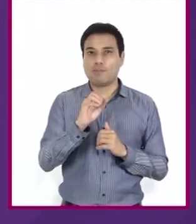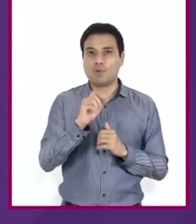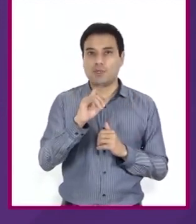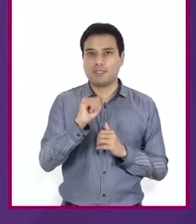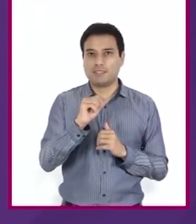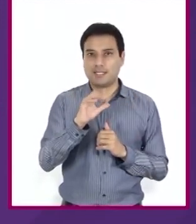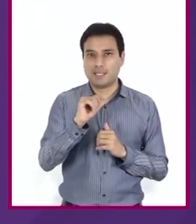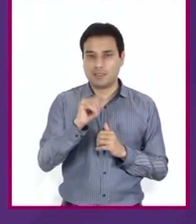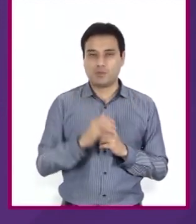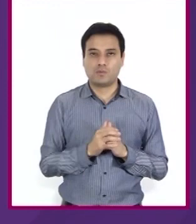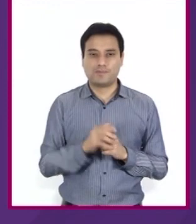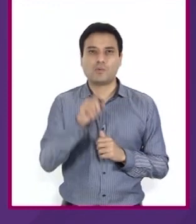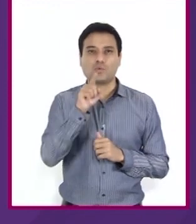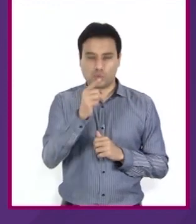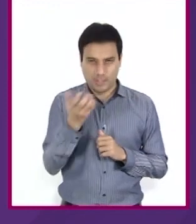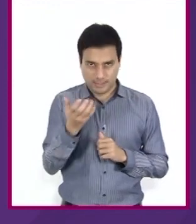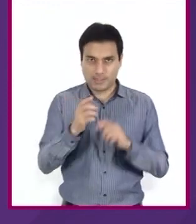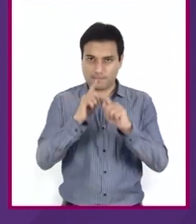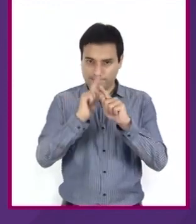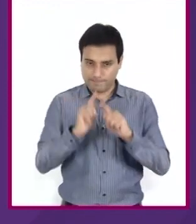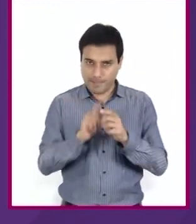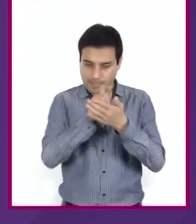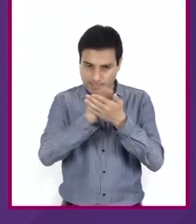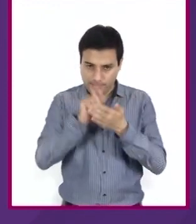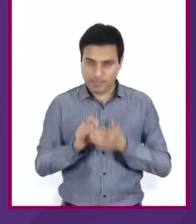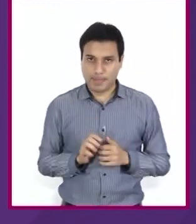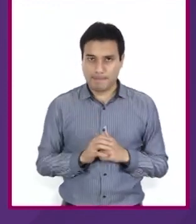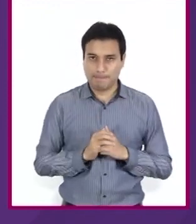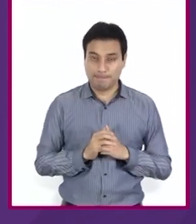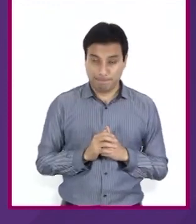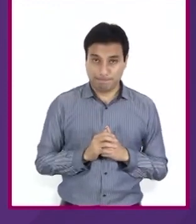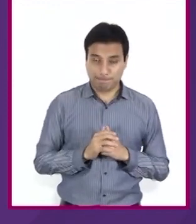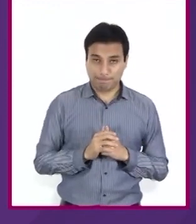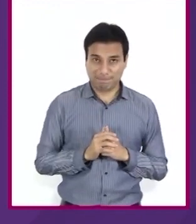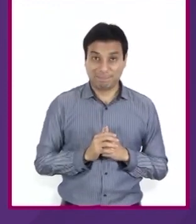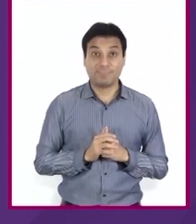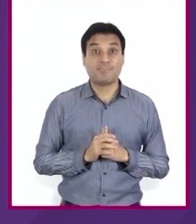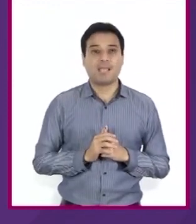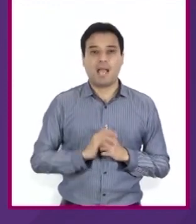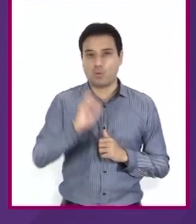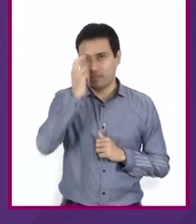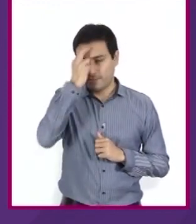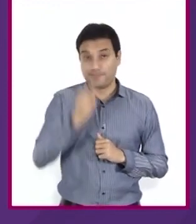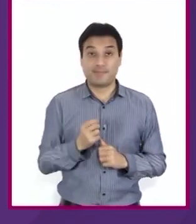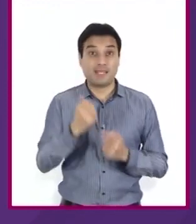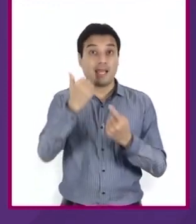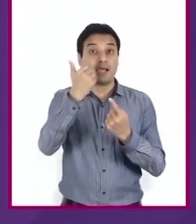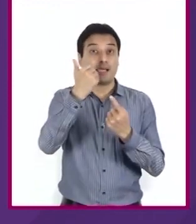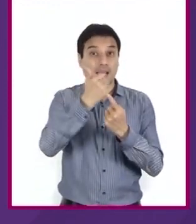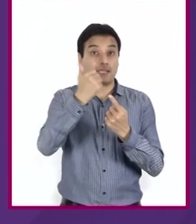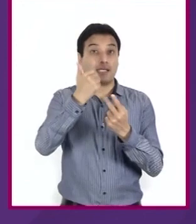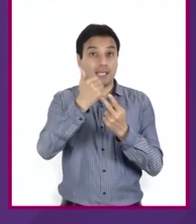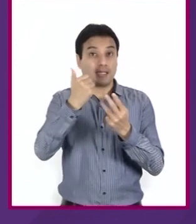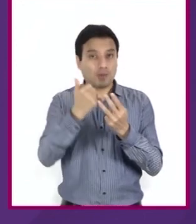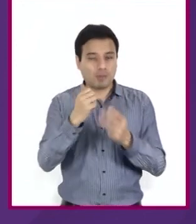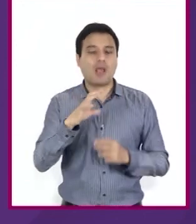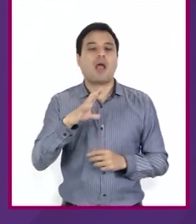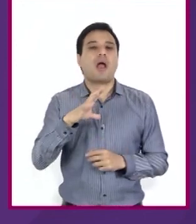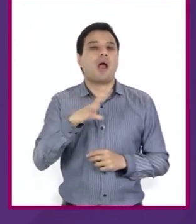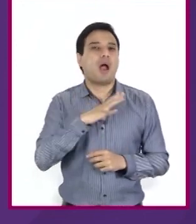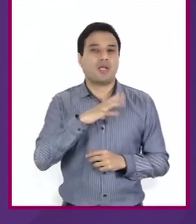Ahora, háganlo con lípidos y proteínas. Como sabemos, cada nutrimento tiene sus propias